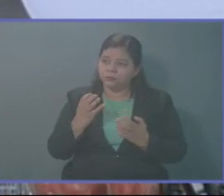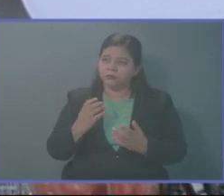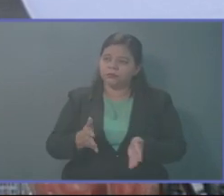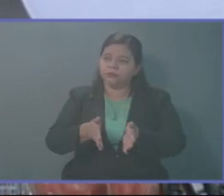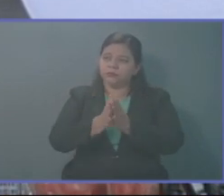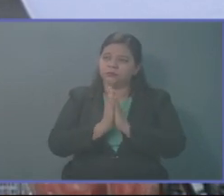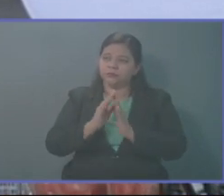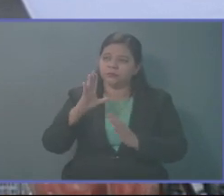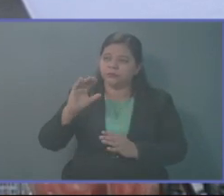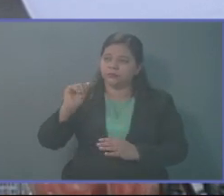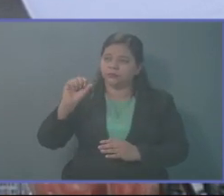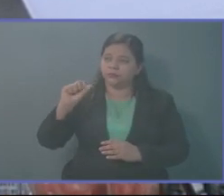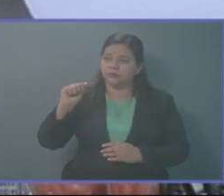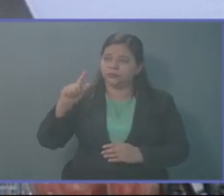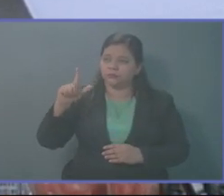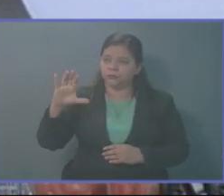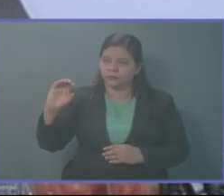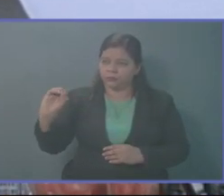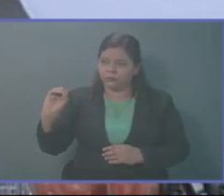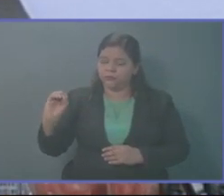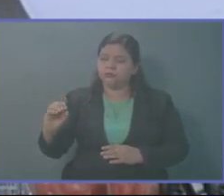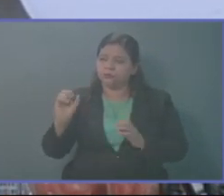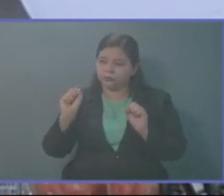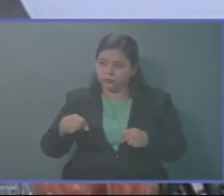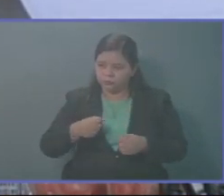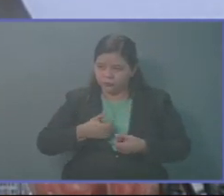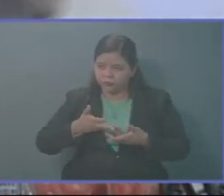Casalco que qué es lo que opina, que es parte